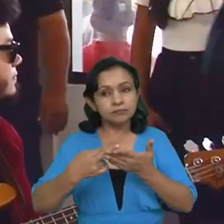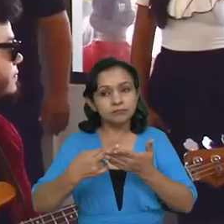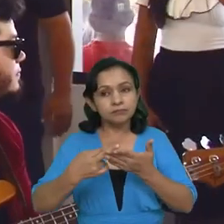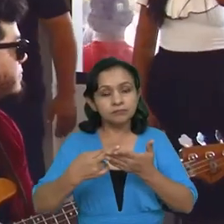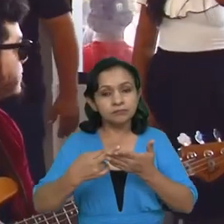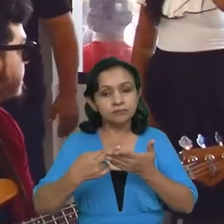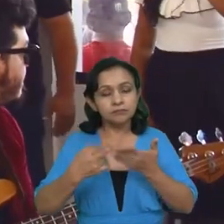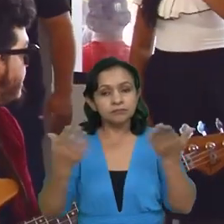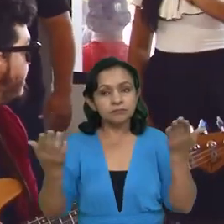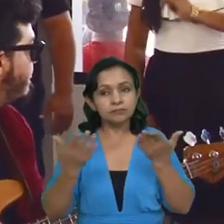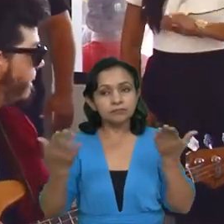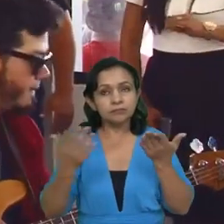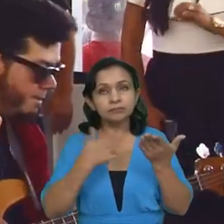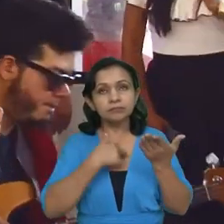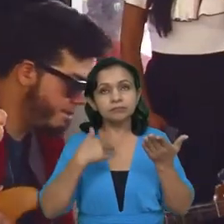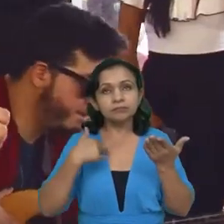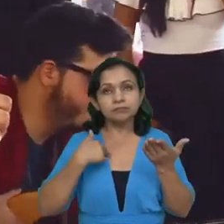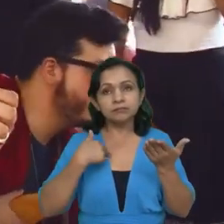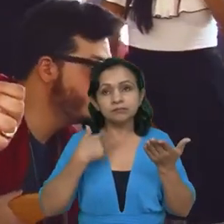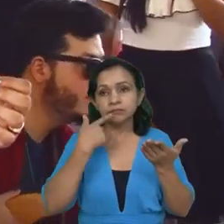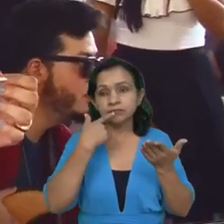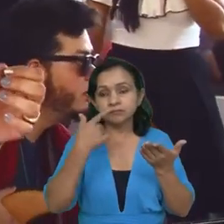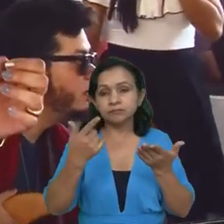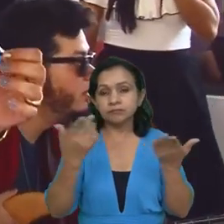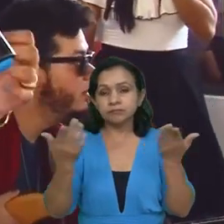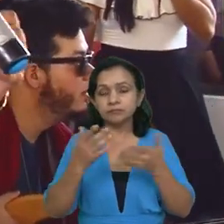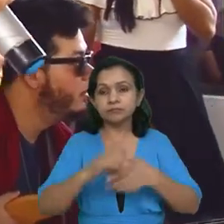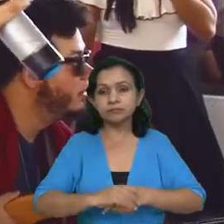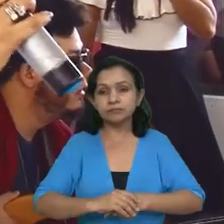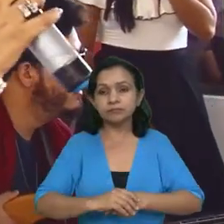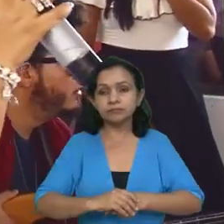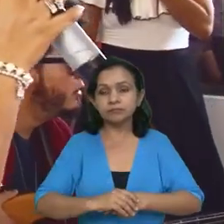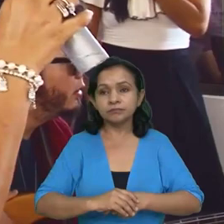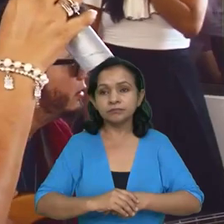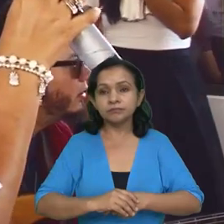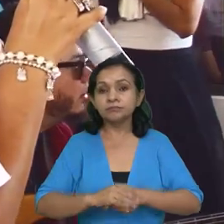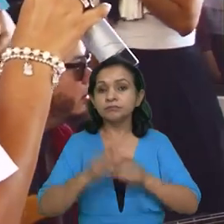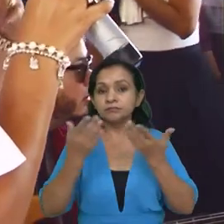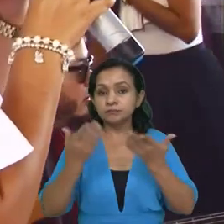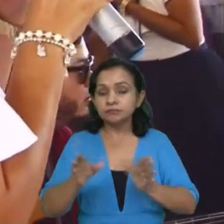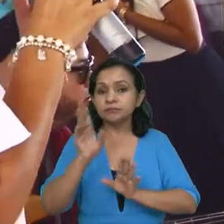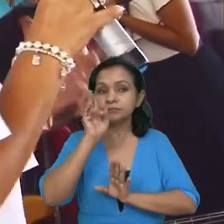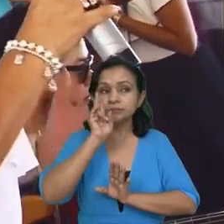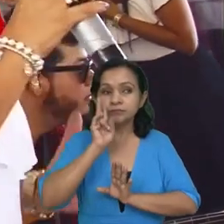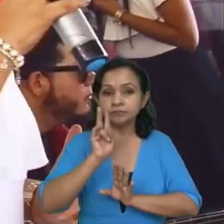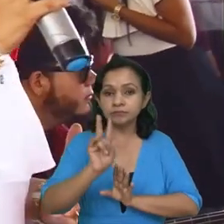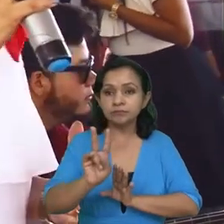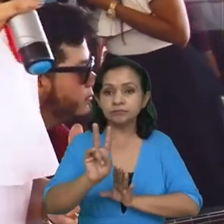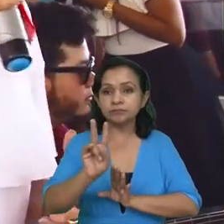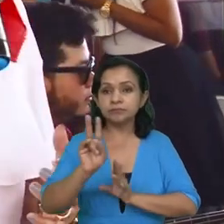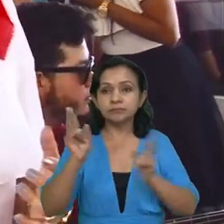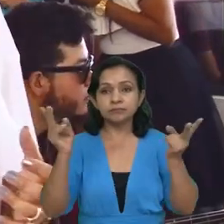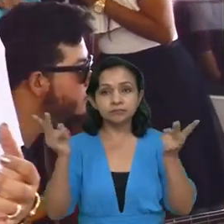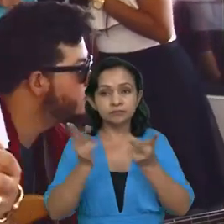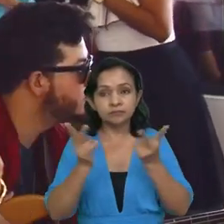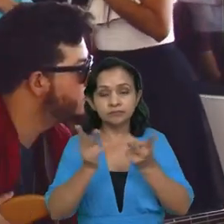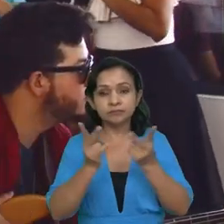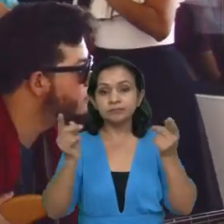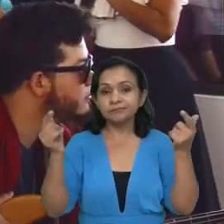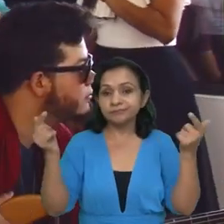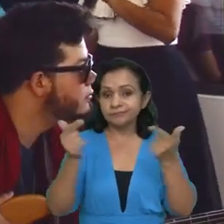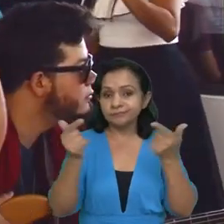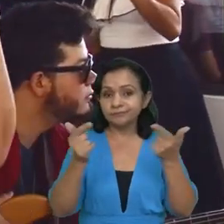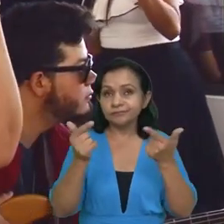tristes como es la época de la guerra lo que hemos visto hemos vivido la guerra